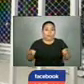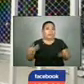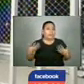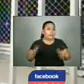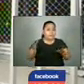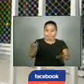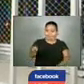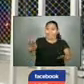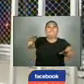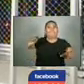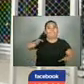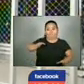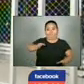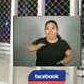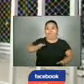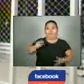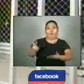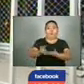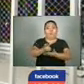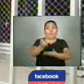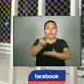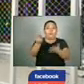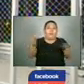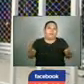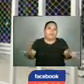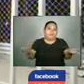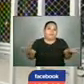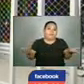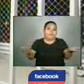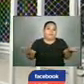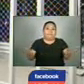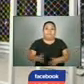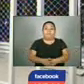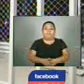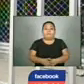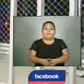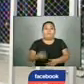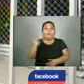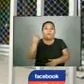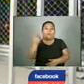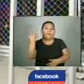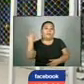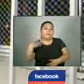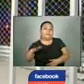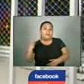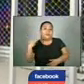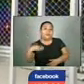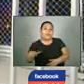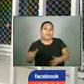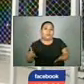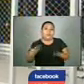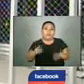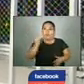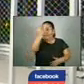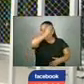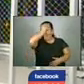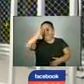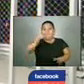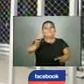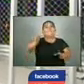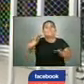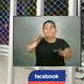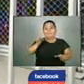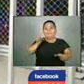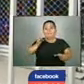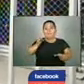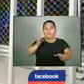universidad y pues no tienen experiencia, acaban de graduarse y